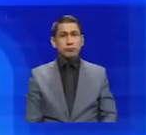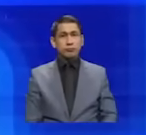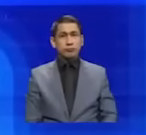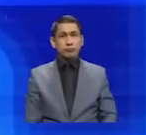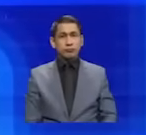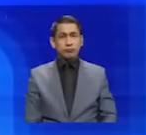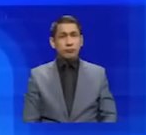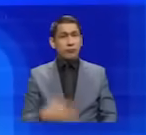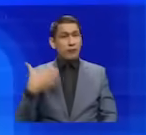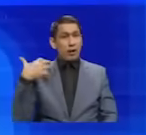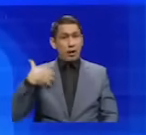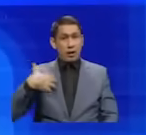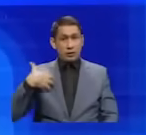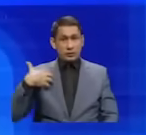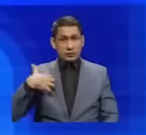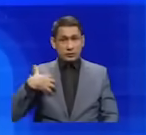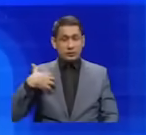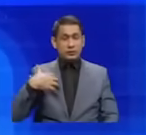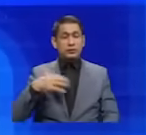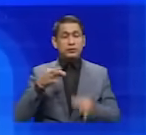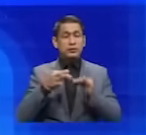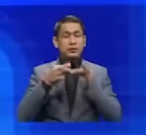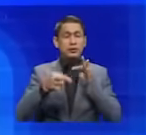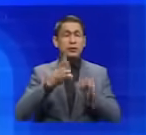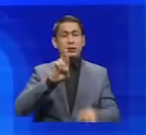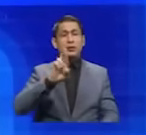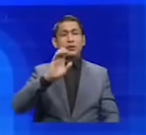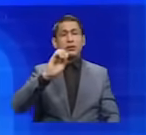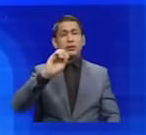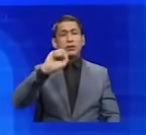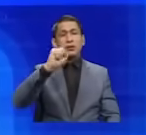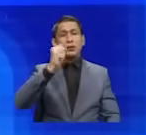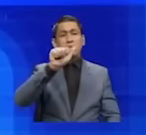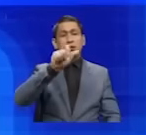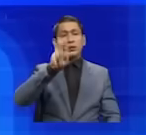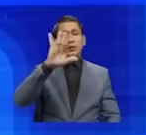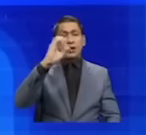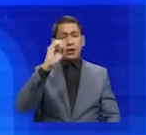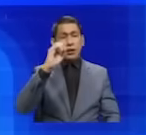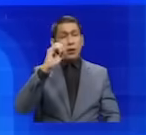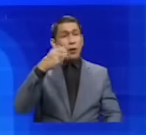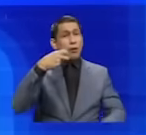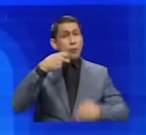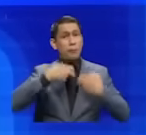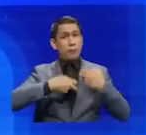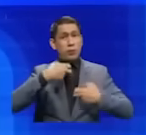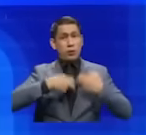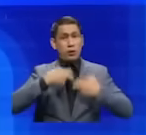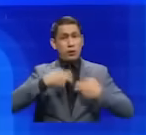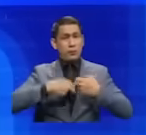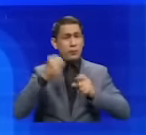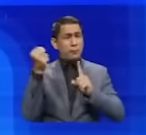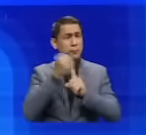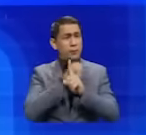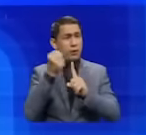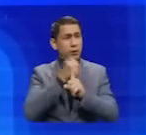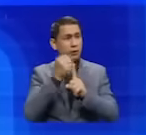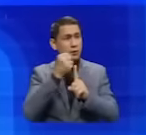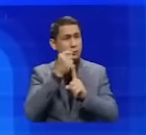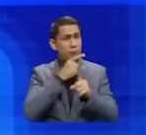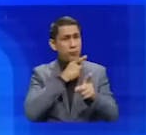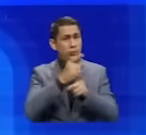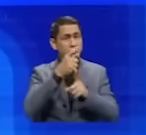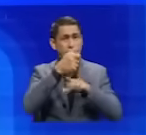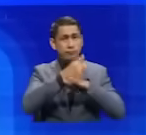En Argentina, la ciudad de Rosario experimenta un constante aumento en los índices de violencia, por lo que las